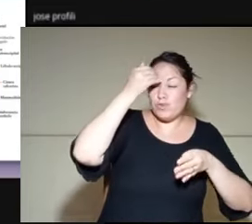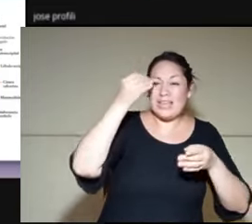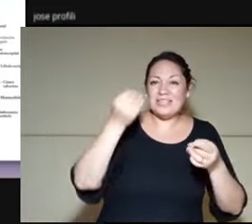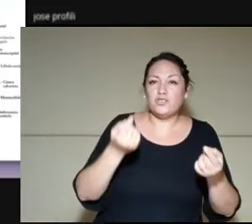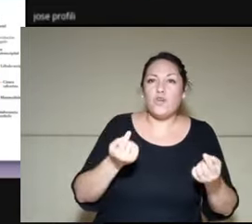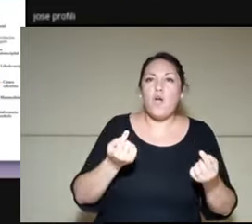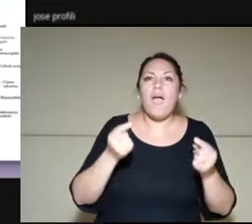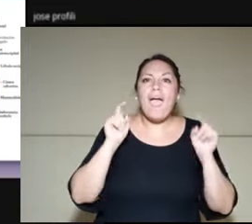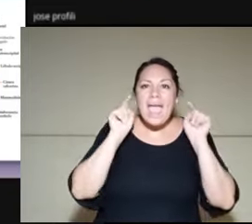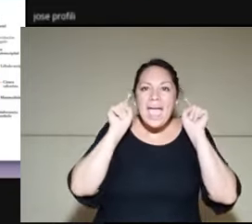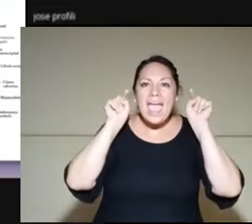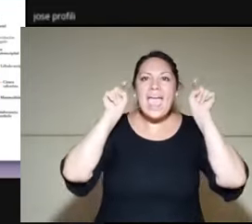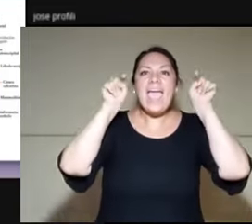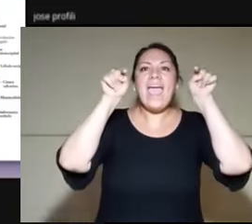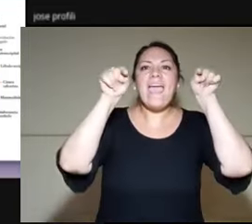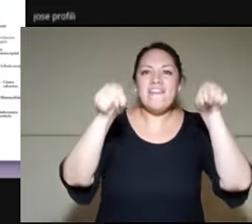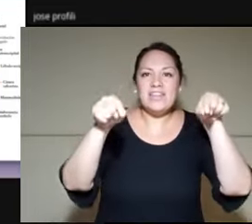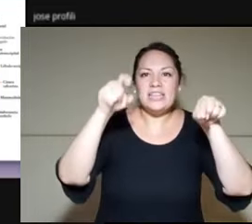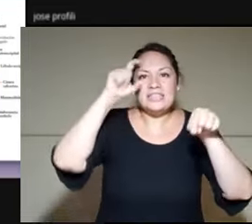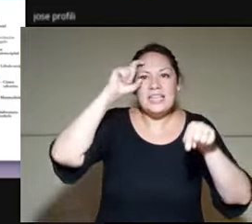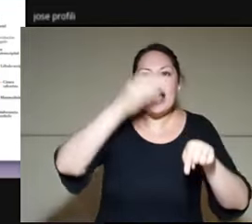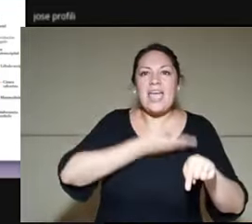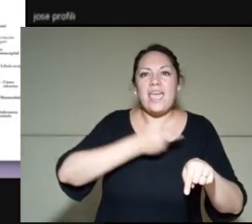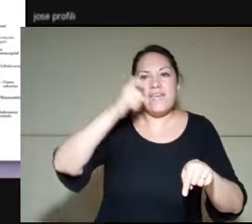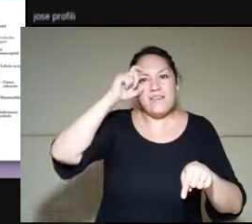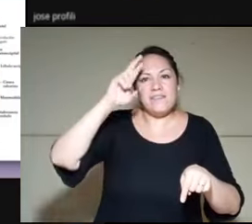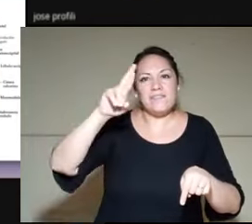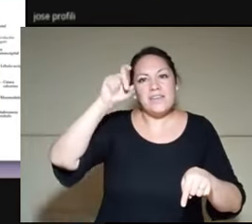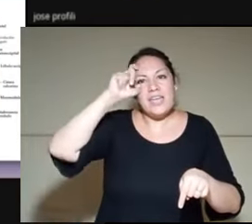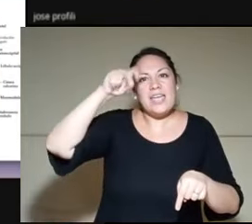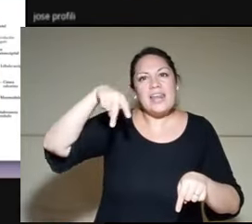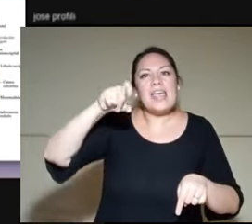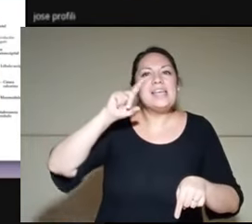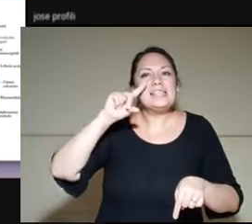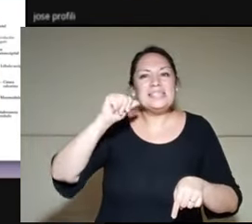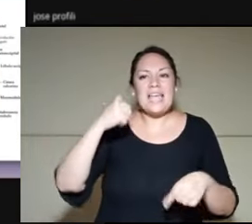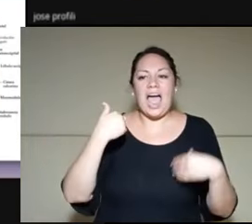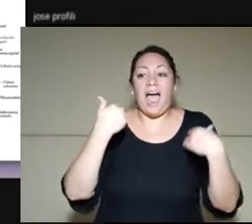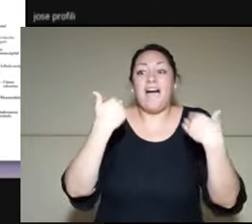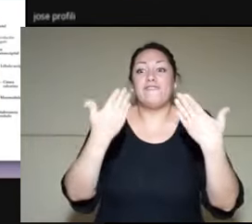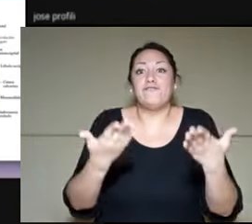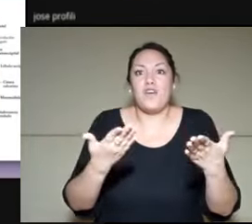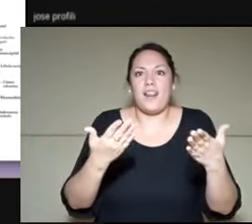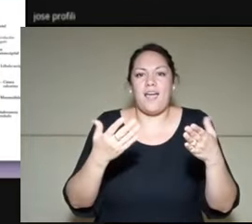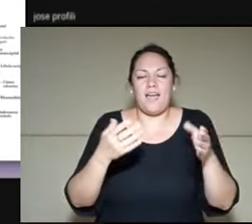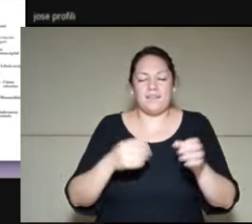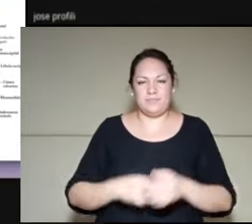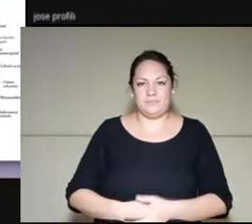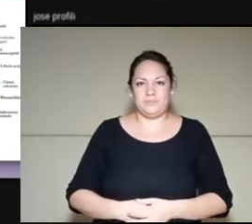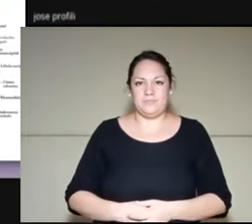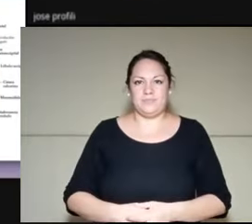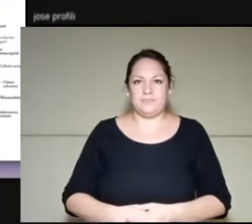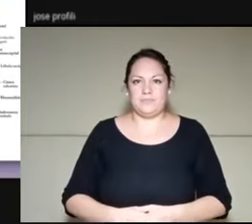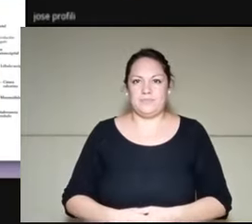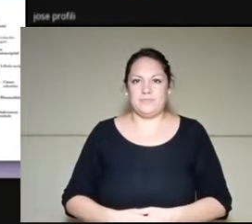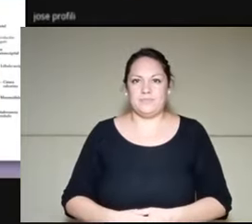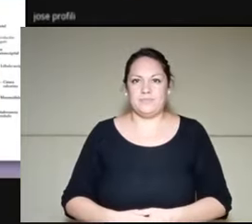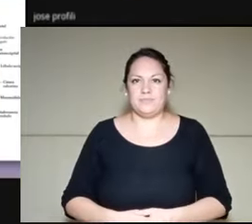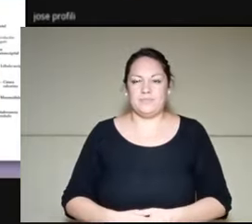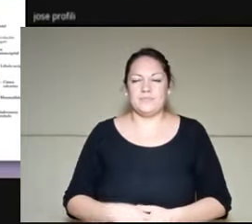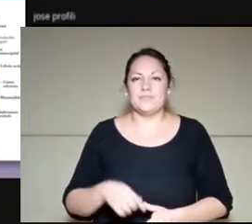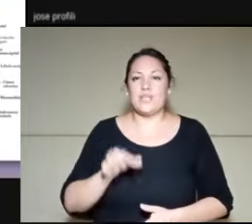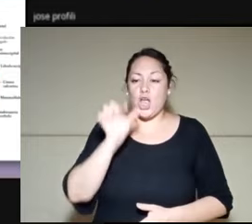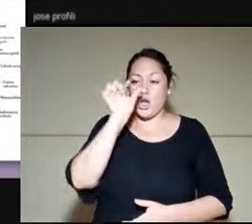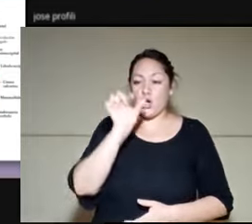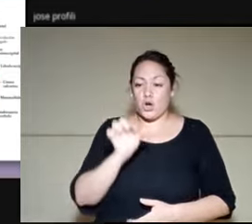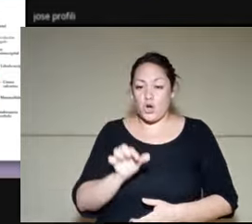se llama eferencia, porque la vía motora es eferente. ¿Qué quiere decir? Que sale del sistema nervioso hacia afuera. Nace